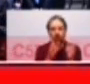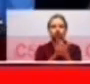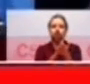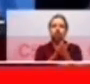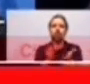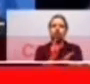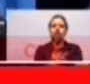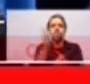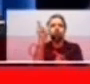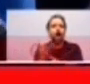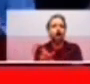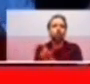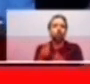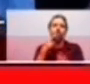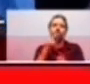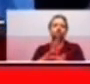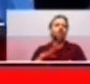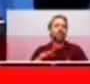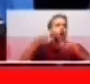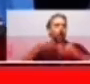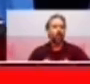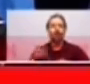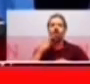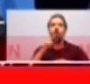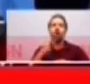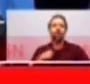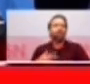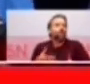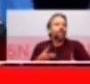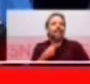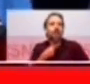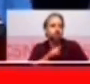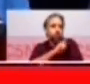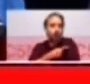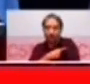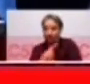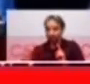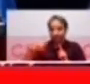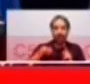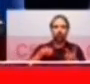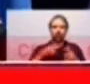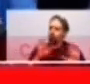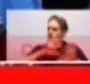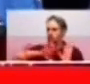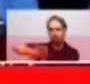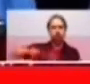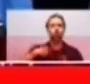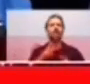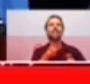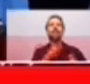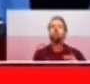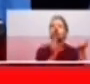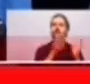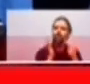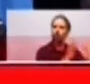Fernando eh Cuando hablaba de esto del termómetro Yo el sábado fui al supermercado después de la Asunción de mi ley no había ido en todos esos días y la